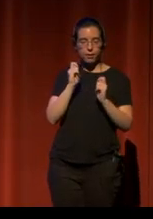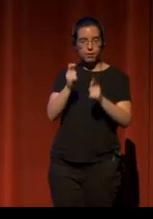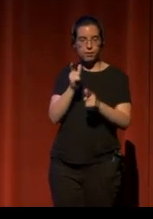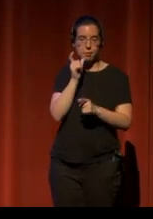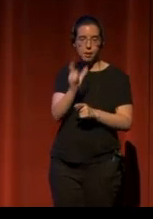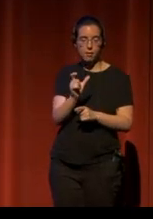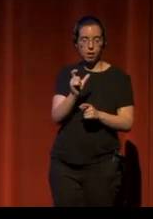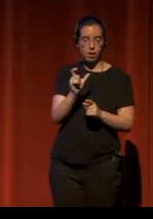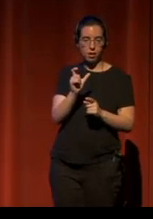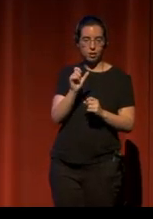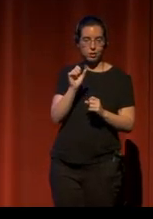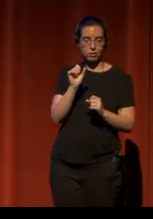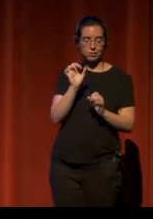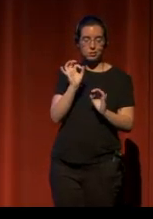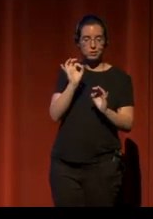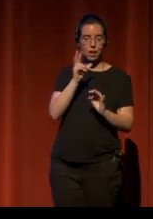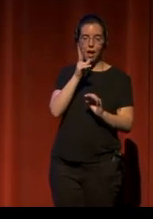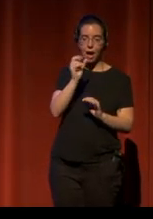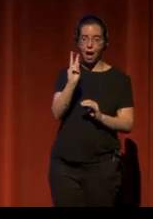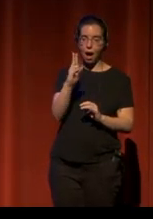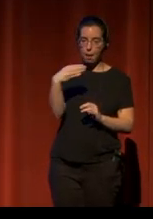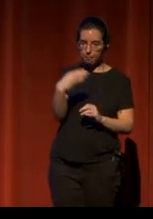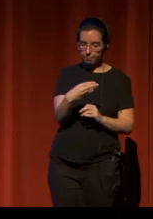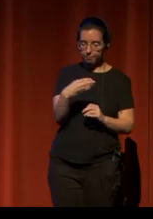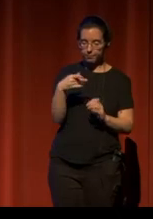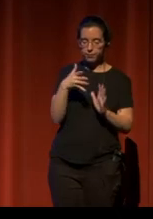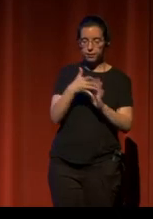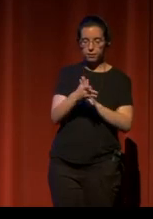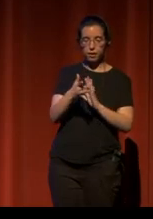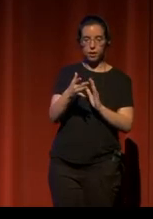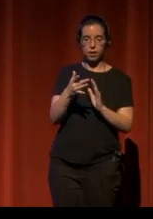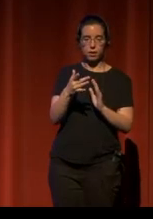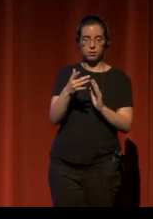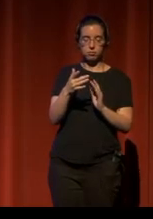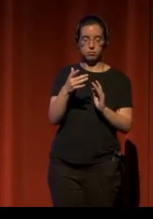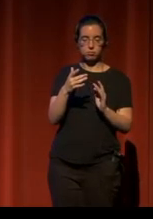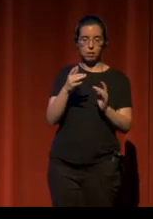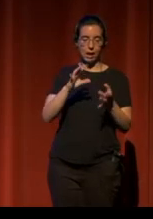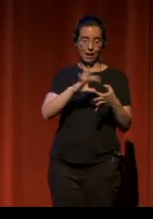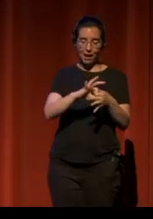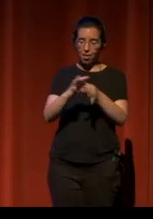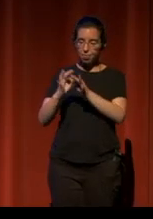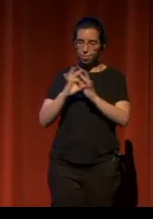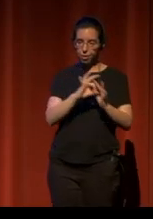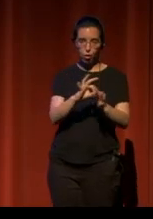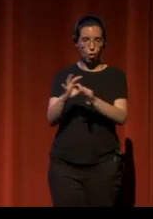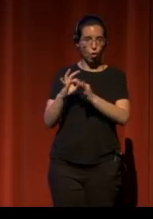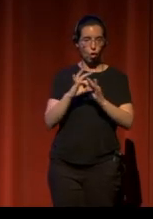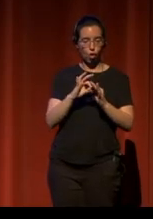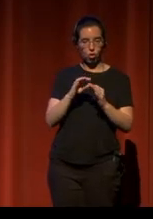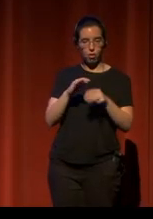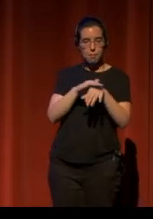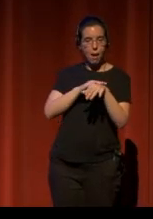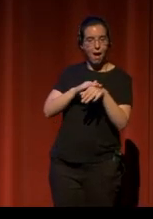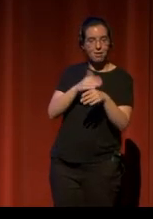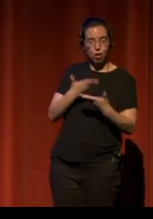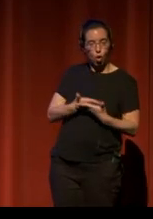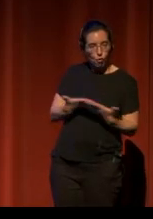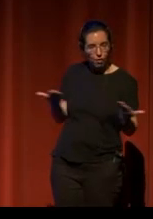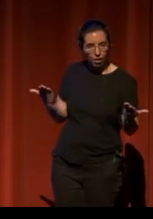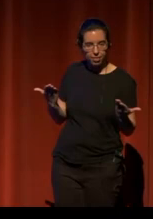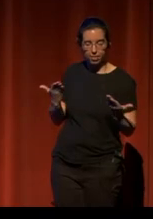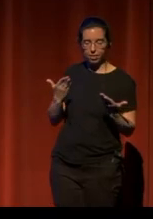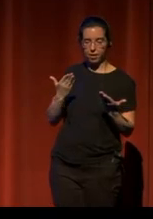eh vincula en múltiples actores generando relaciones significativas basadas en la confianza entorno a conversaciones